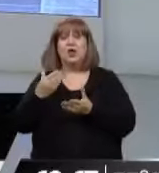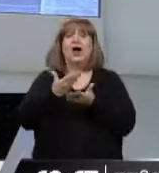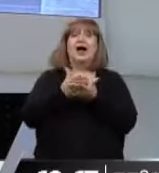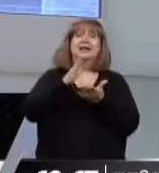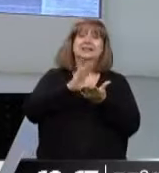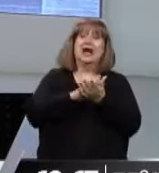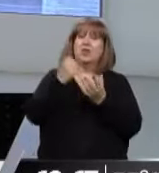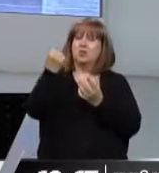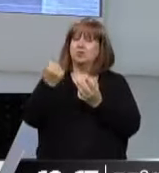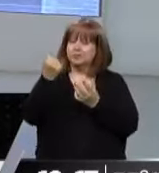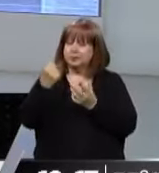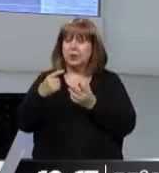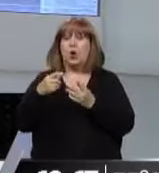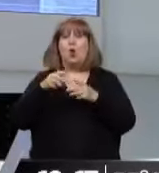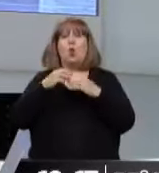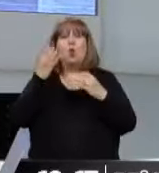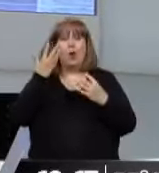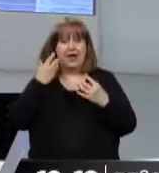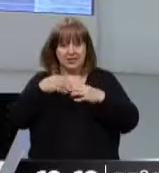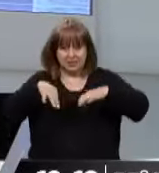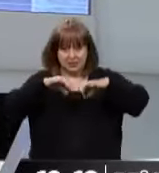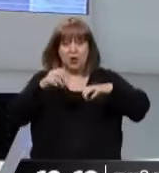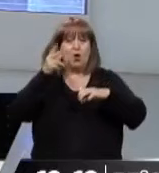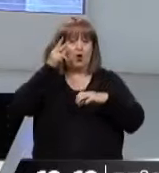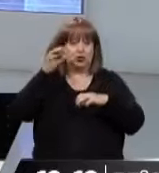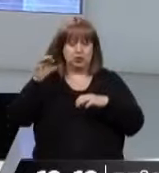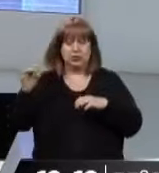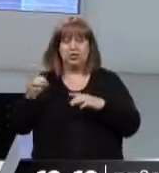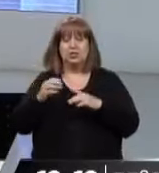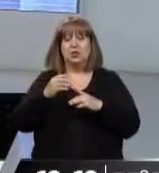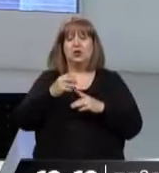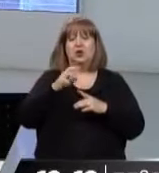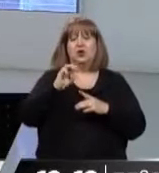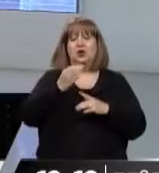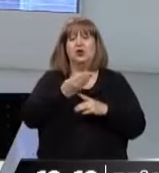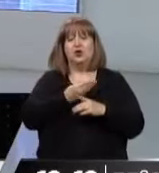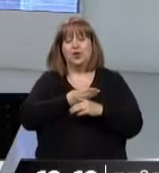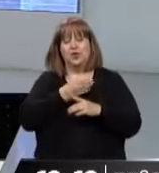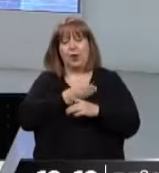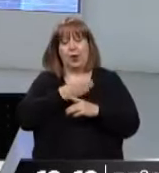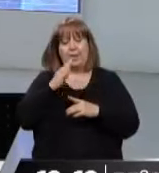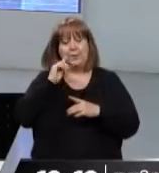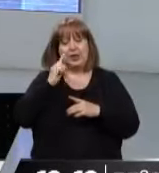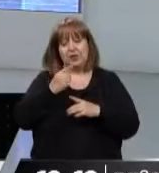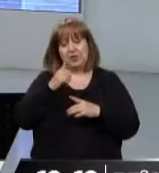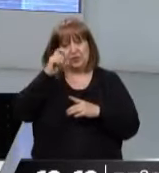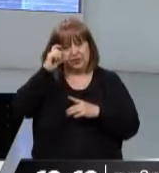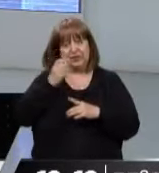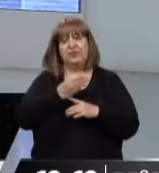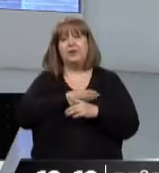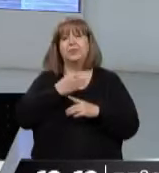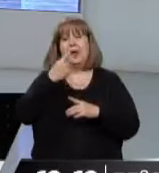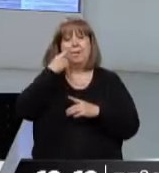Asado más económico con hueso, 800 pesos, el roast beef, también que es uno de los cortes muy solicitados, 1.400